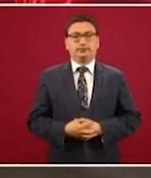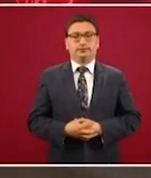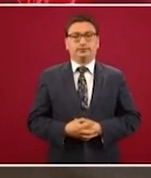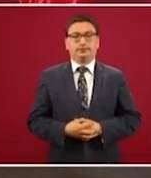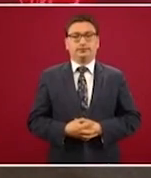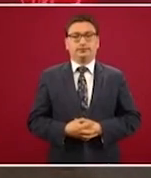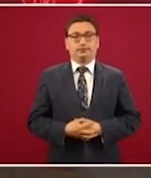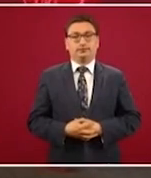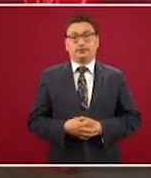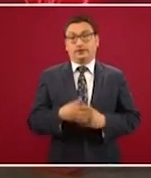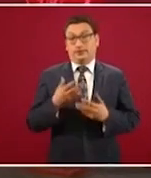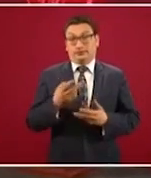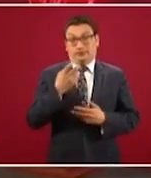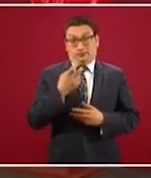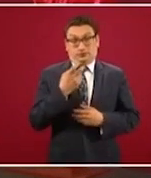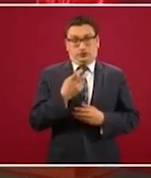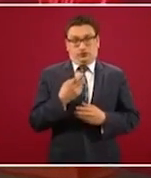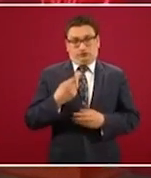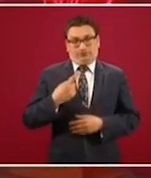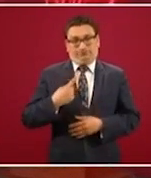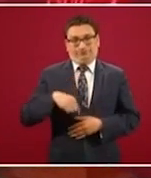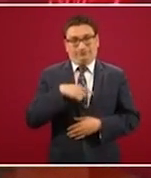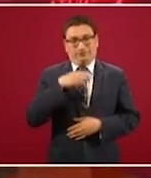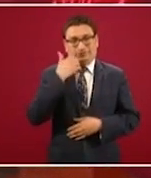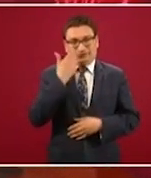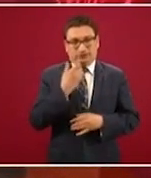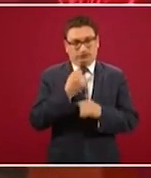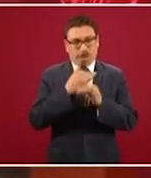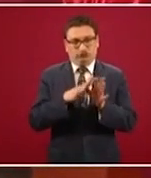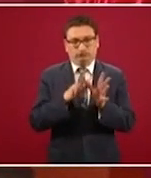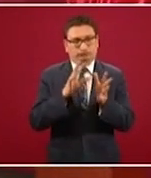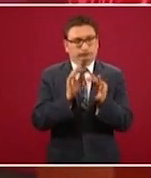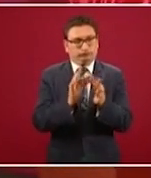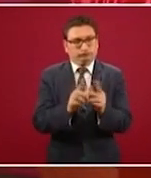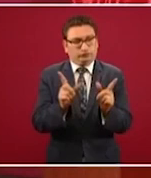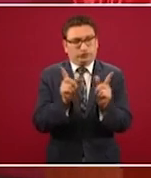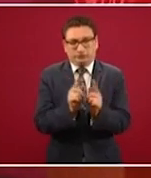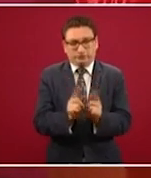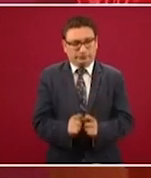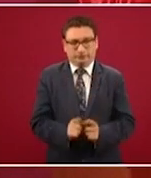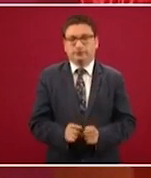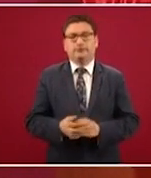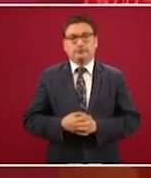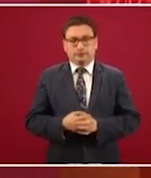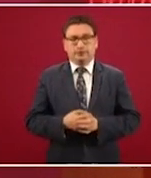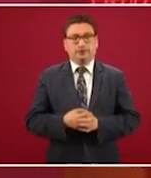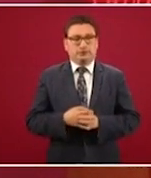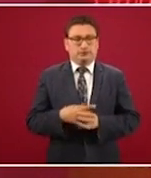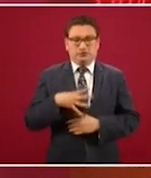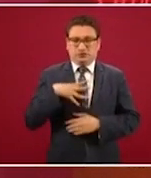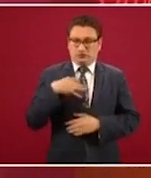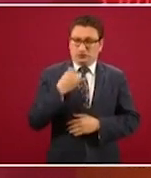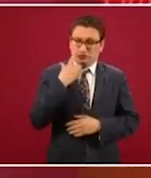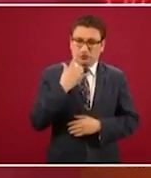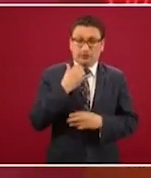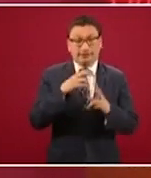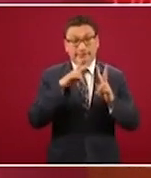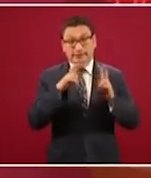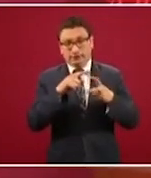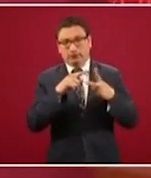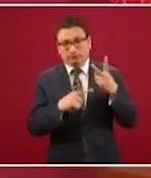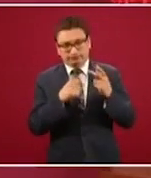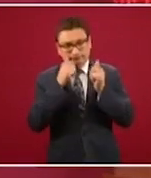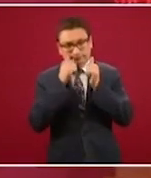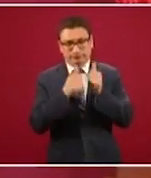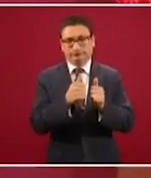vamos a tratar de ser lo más breve, pero que podamos tratar los temas. Bueno,